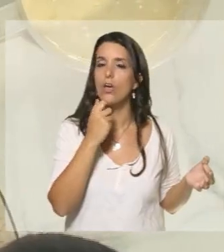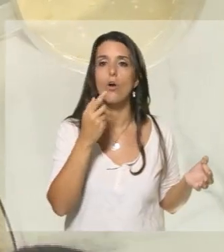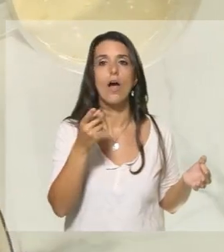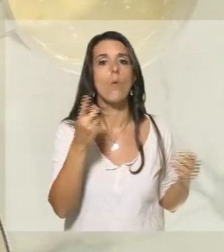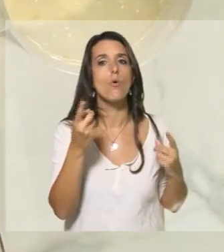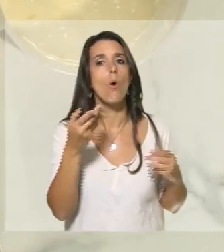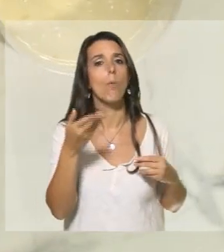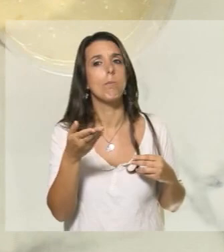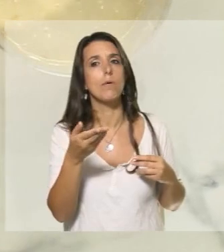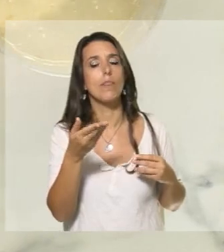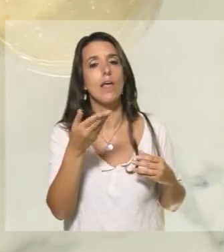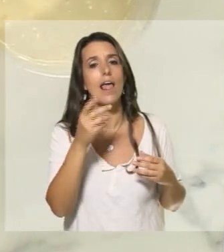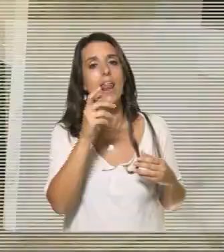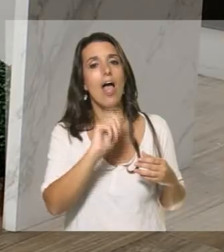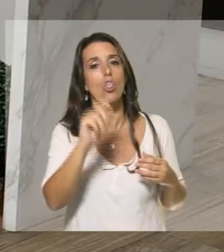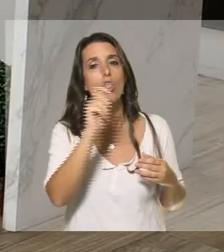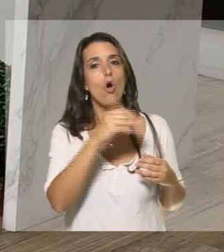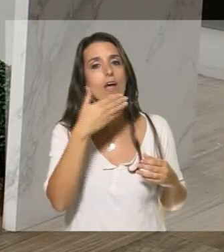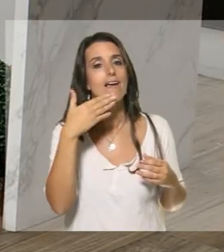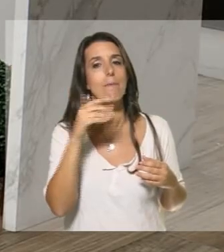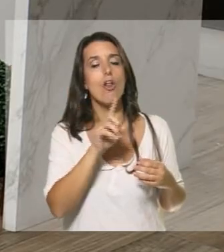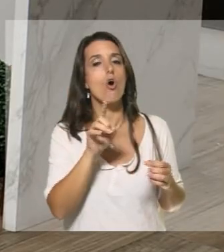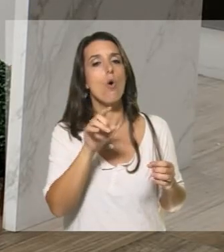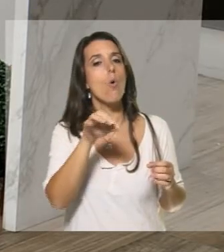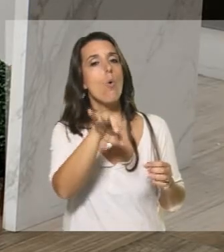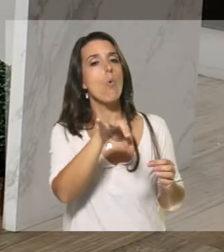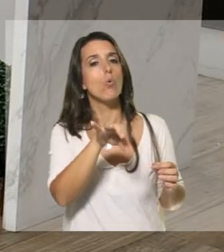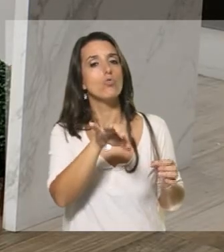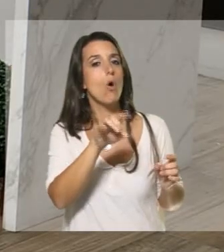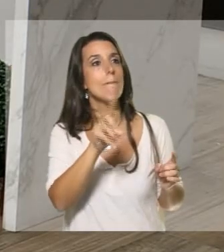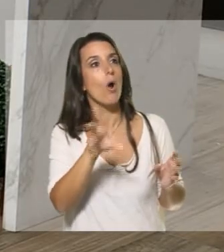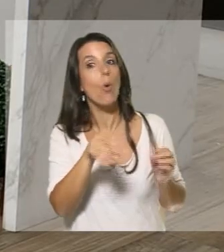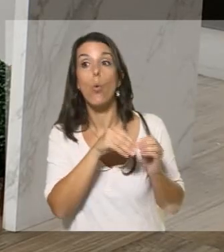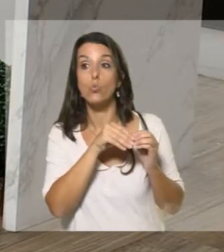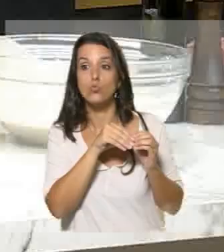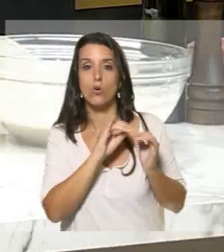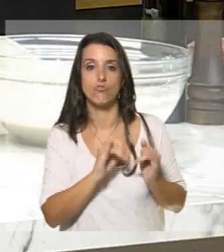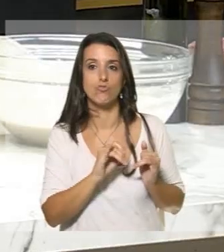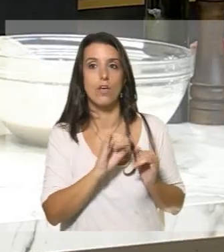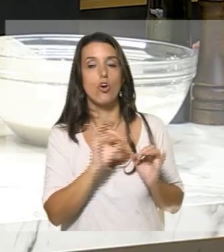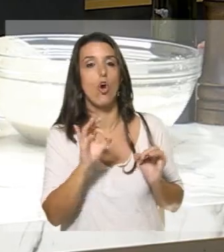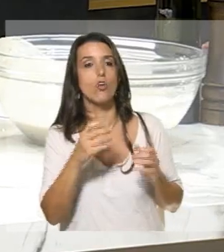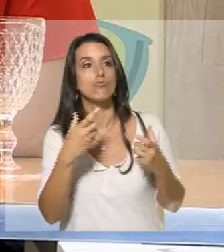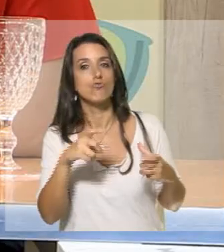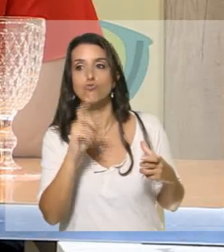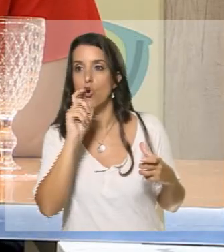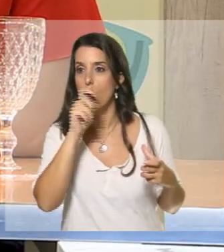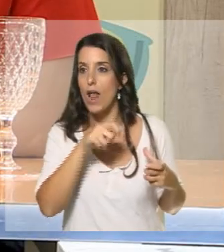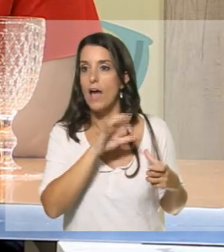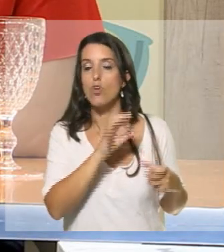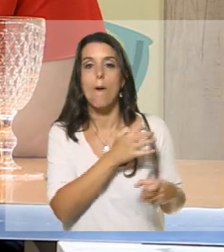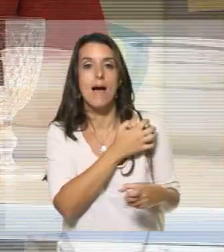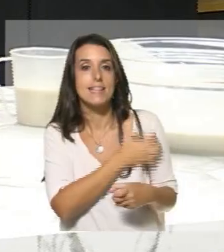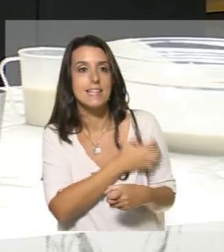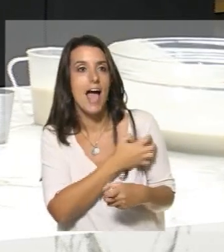tanto helado de crema, ¿no? No, pero el helado de crema solo no, pero como para acompañar el brownie, para acompañar con algo. El panqueque de manzana,